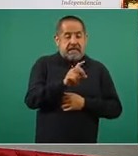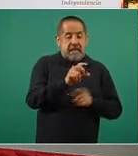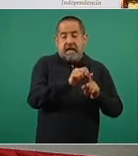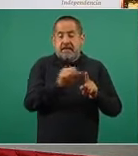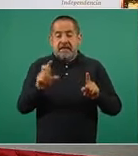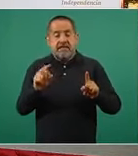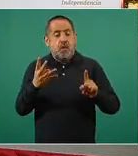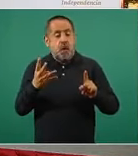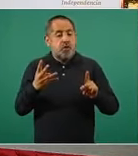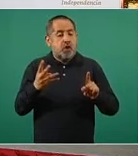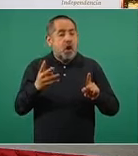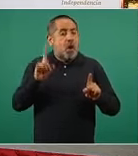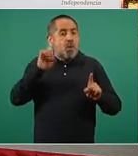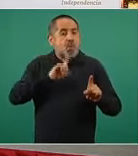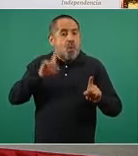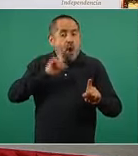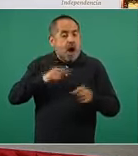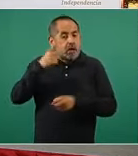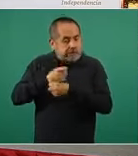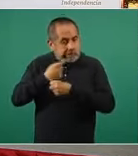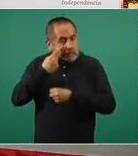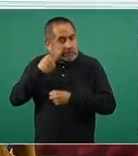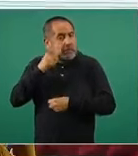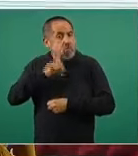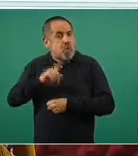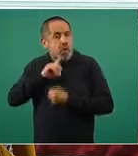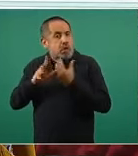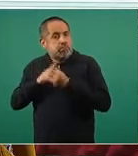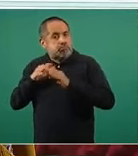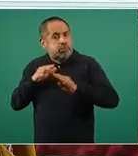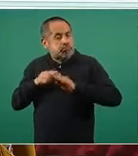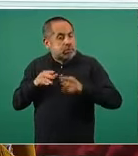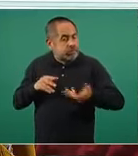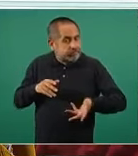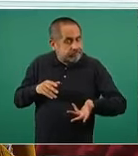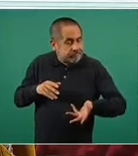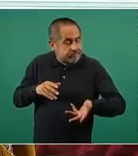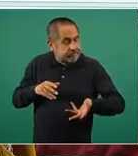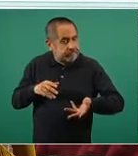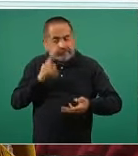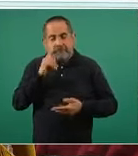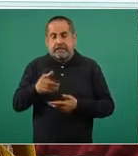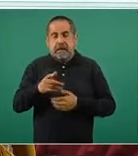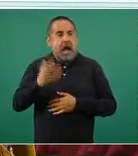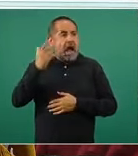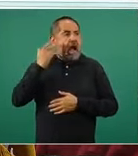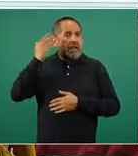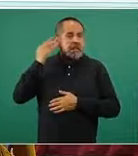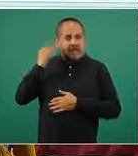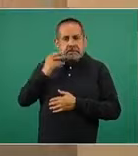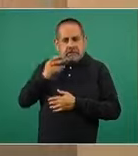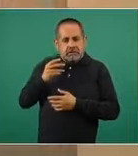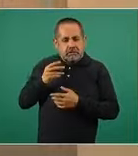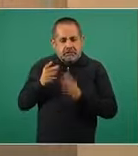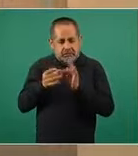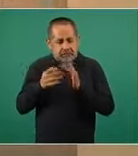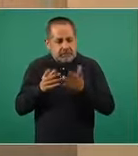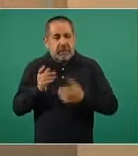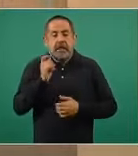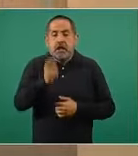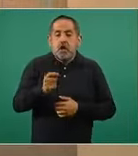34, el sexo femenino es el que está predominando. Y aquí estamos hablando también de un fenómeno migratorio que en otro momento platicaremos, de